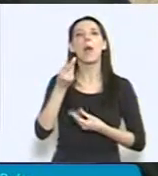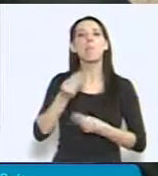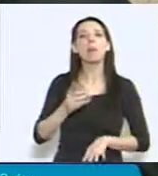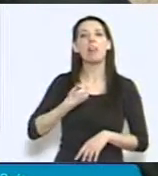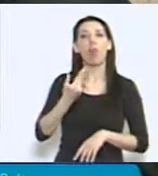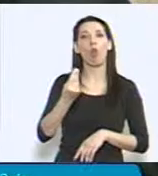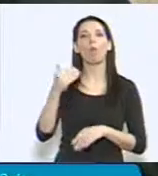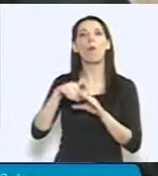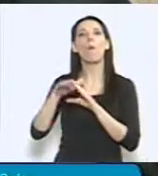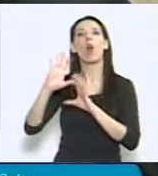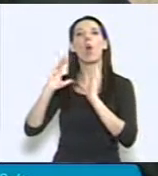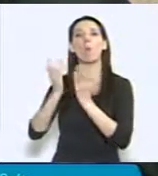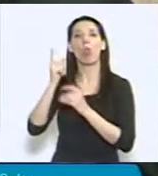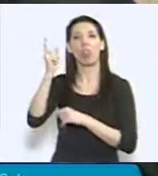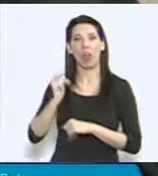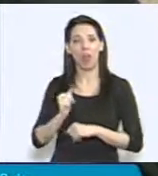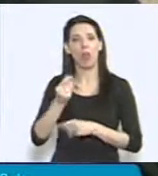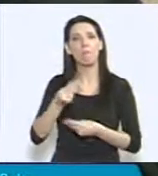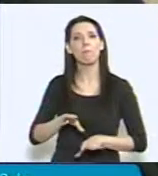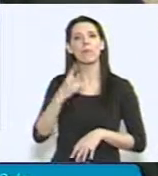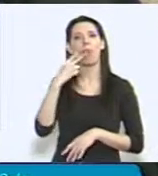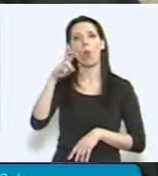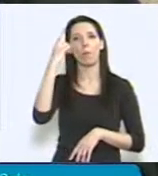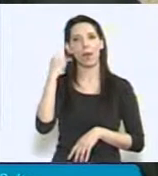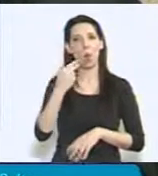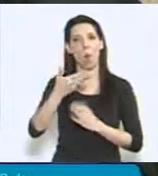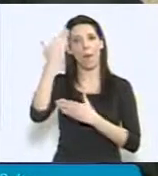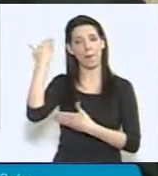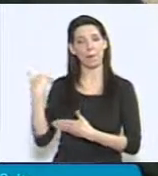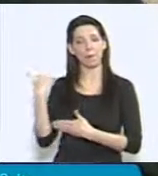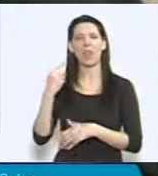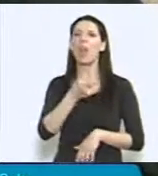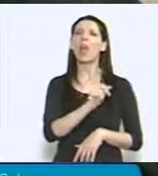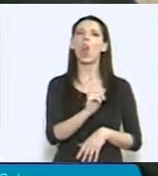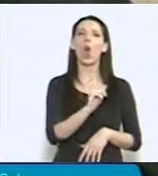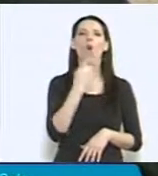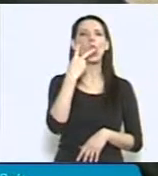le da carácter permanente a la asignación universal por hijo,